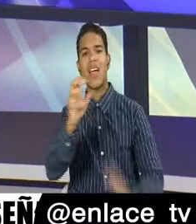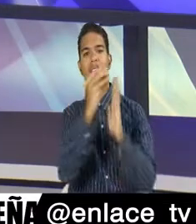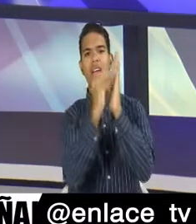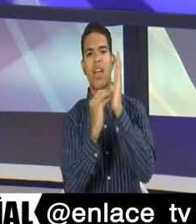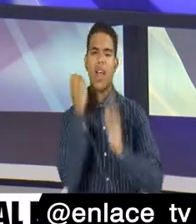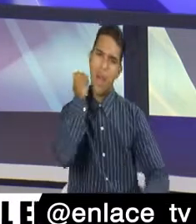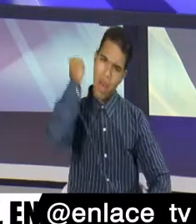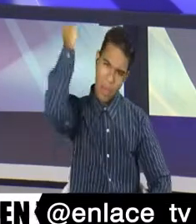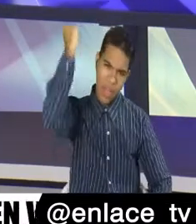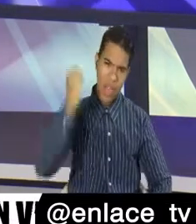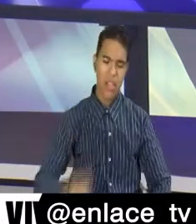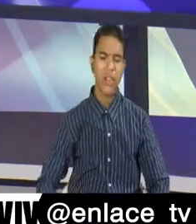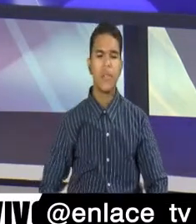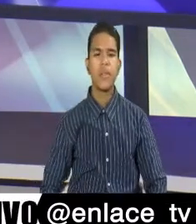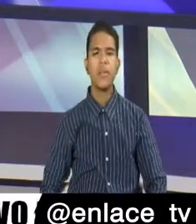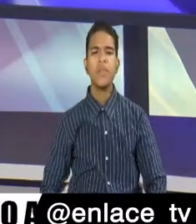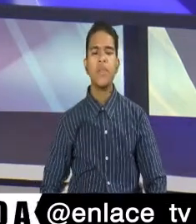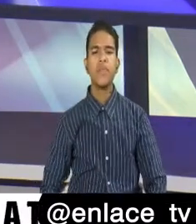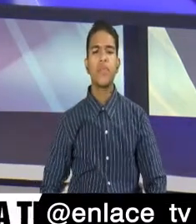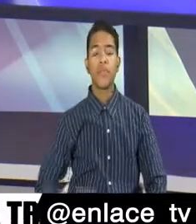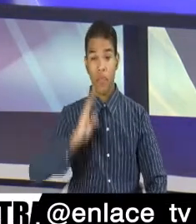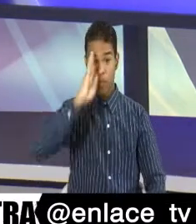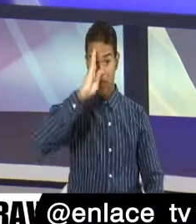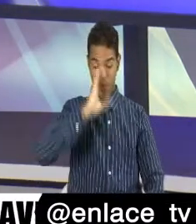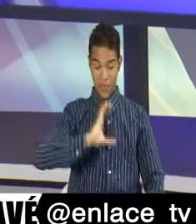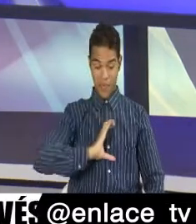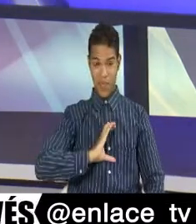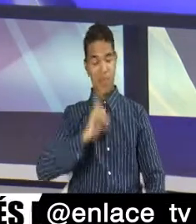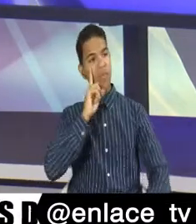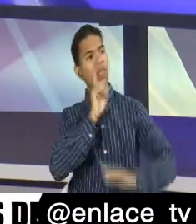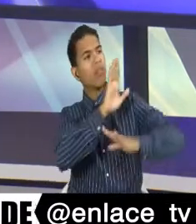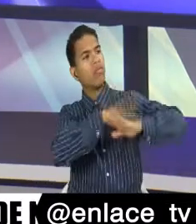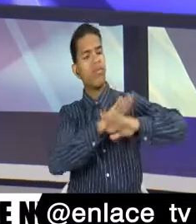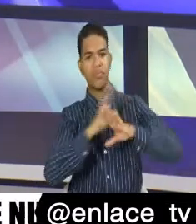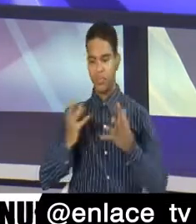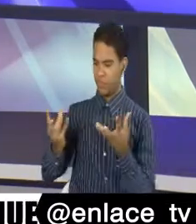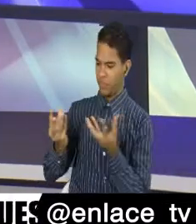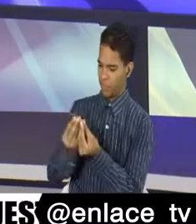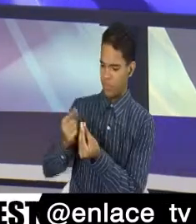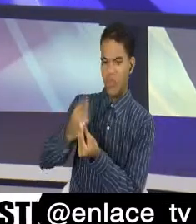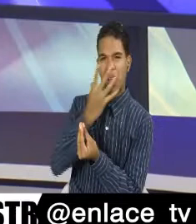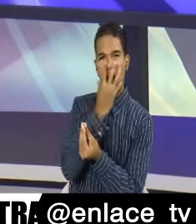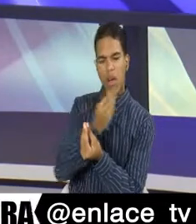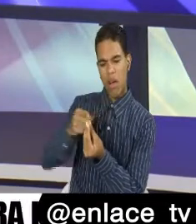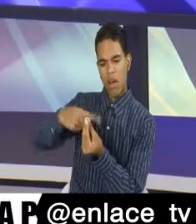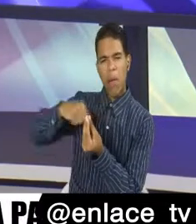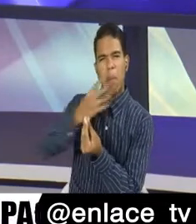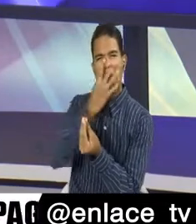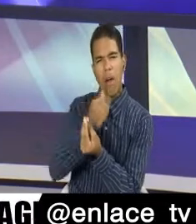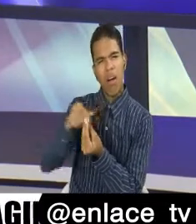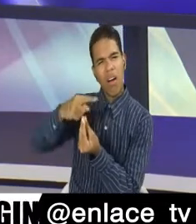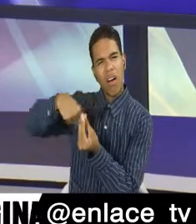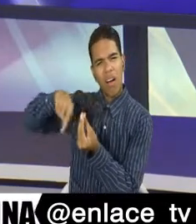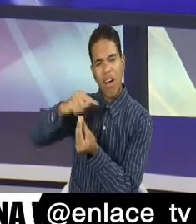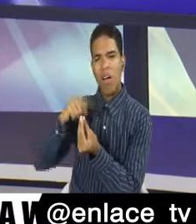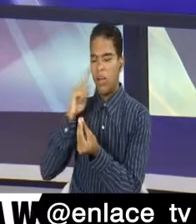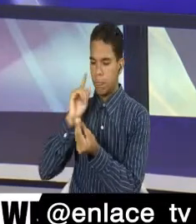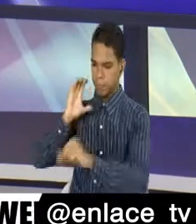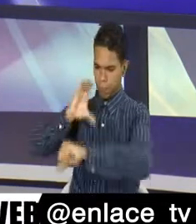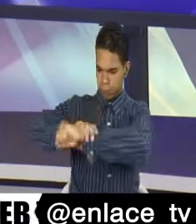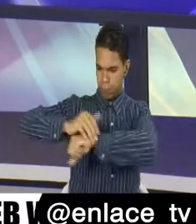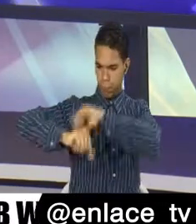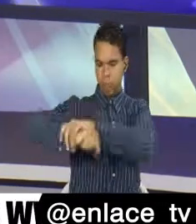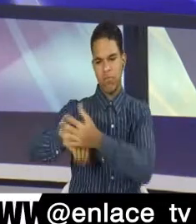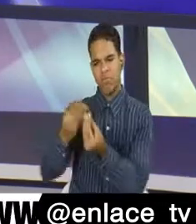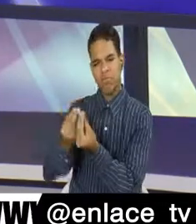Policía Nacional reportó la captura de integrantes de banda delincuencial La Verde. Esta estructura delictiva estaría dedicada al tráfico